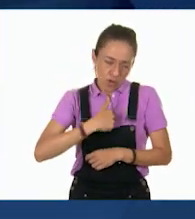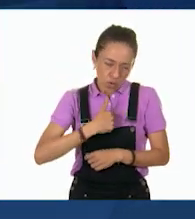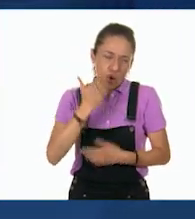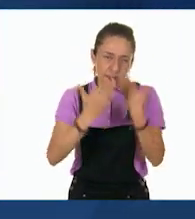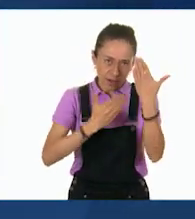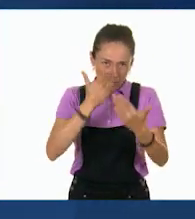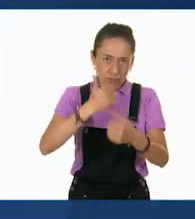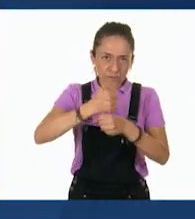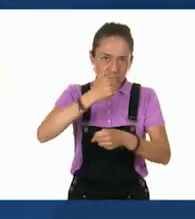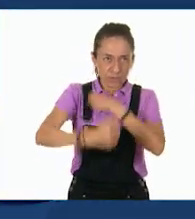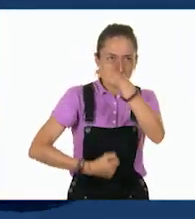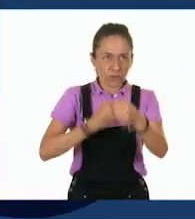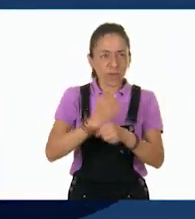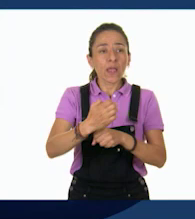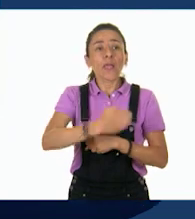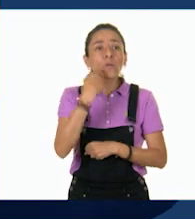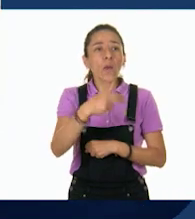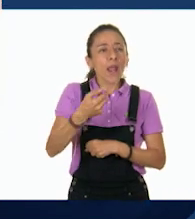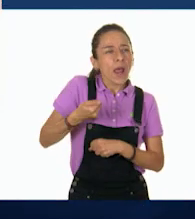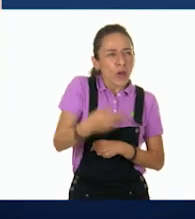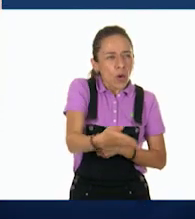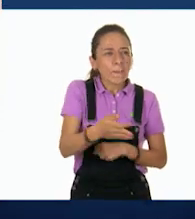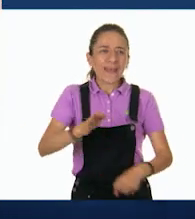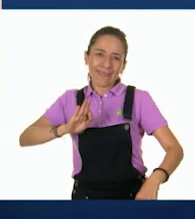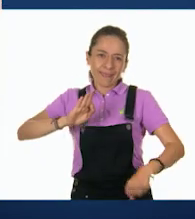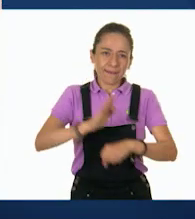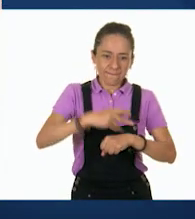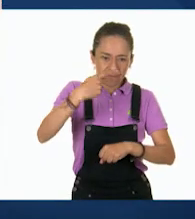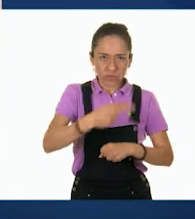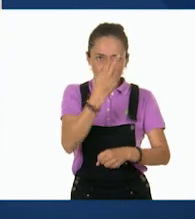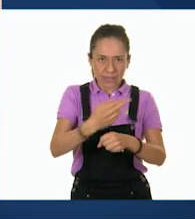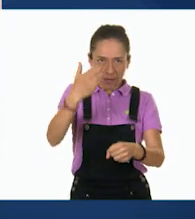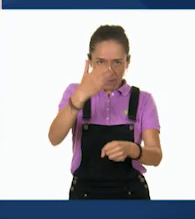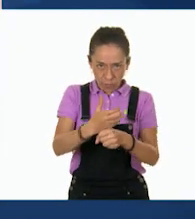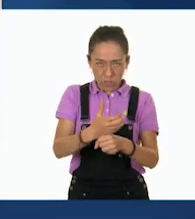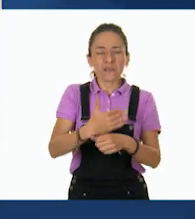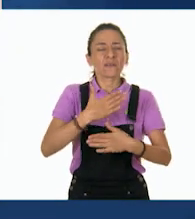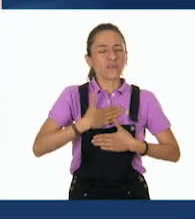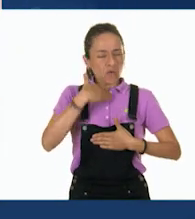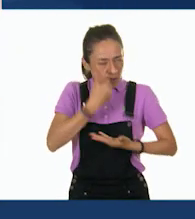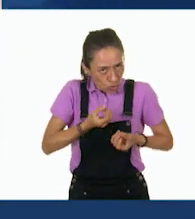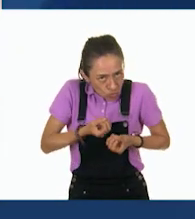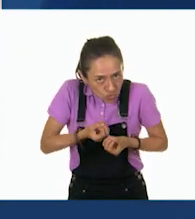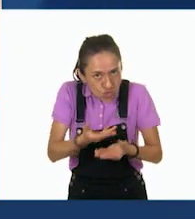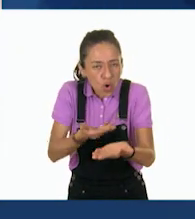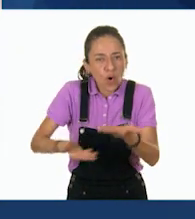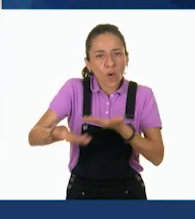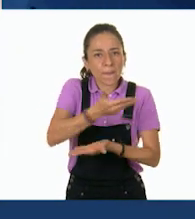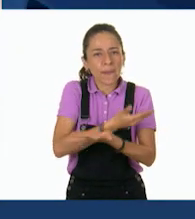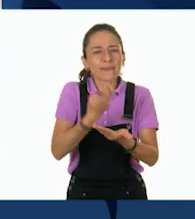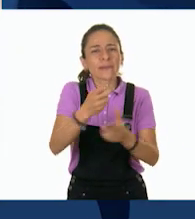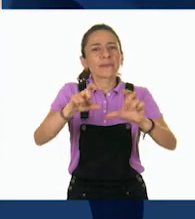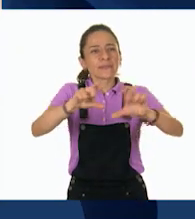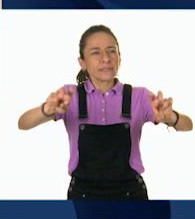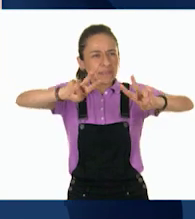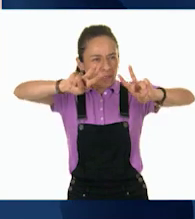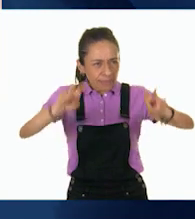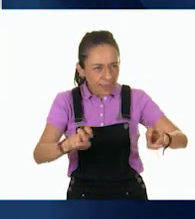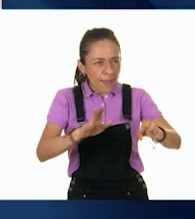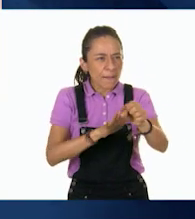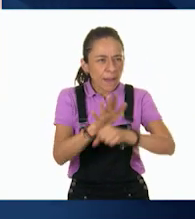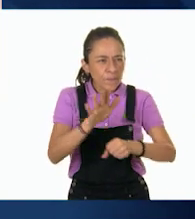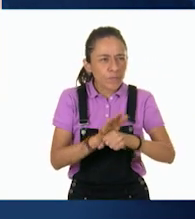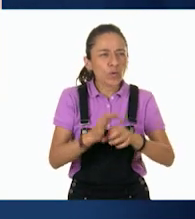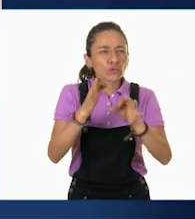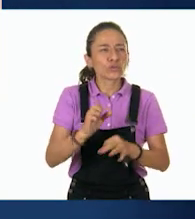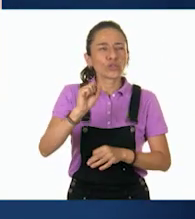en la escuela Defensores de la República. Quiero compartirles mi experiencia con el tema de las sucesiones, ¿saben? Tenía un